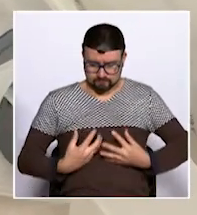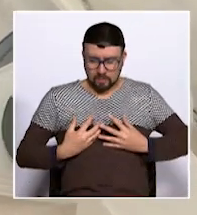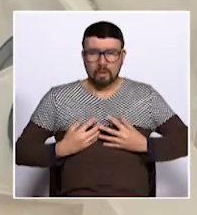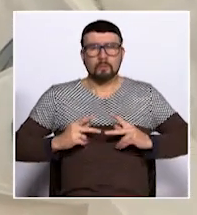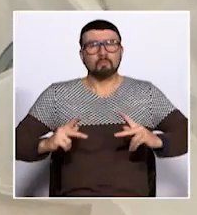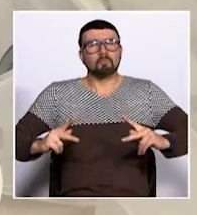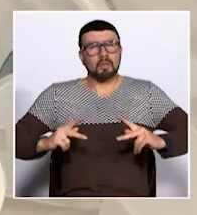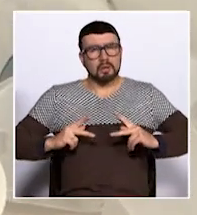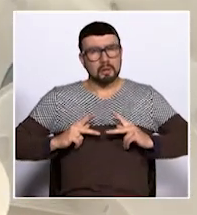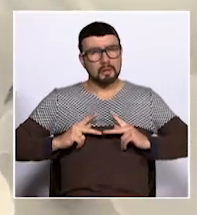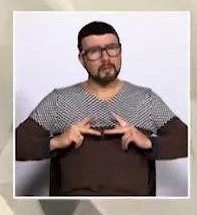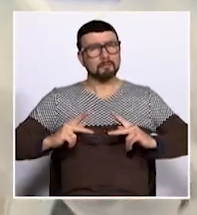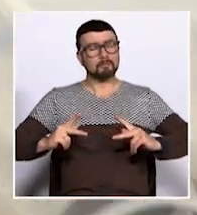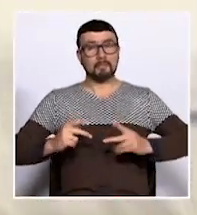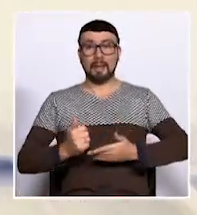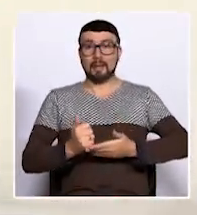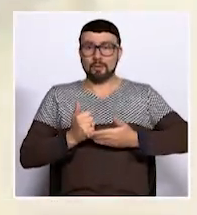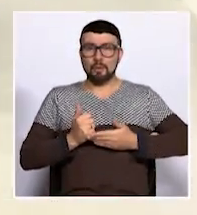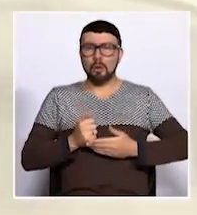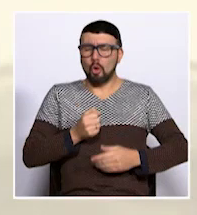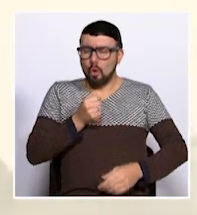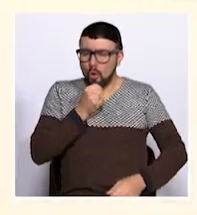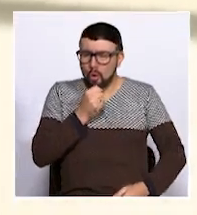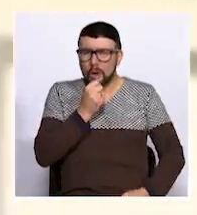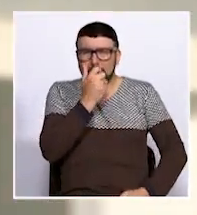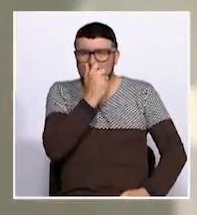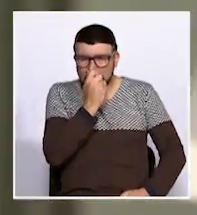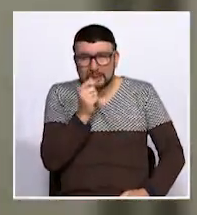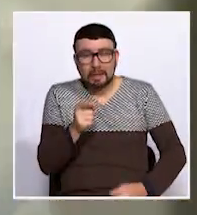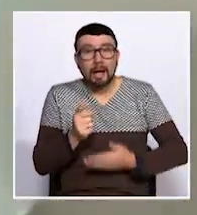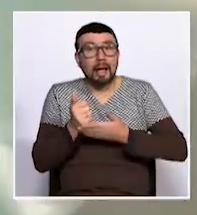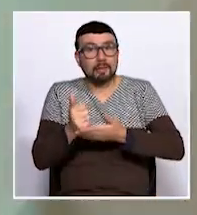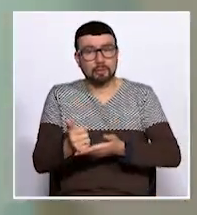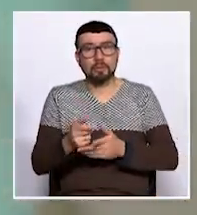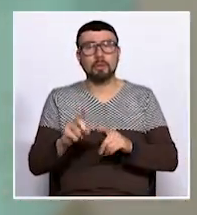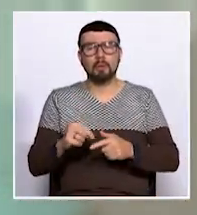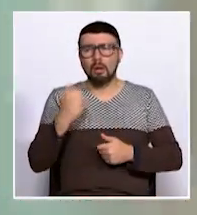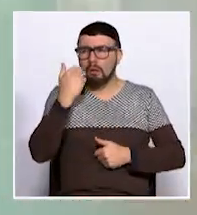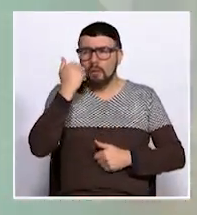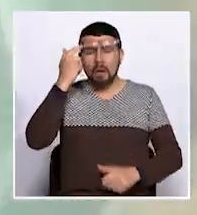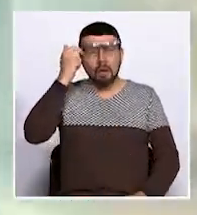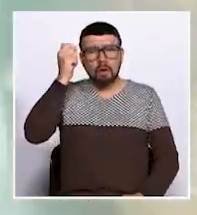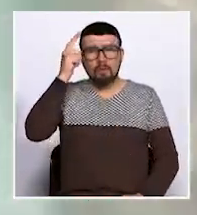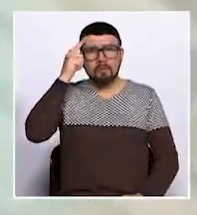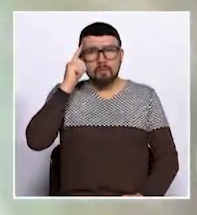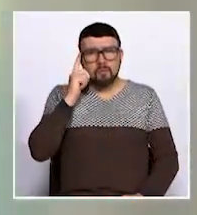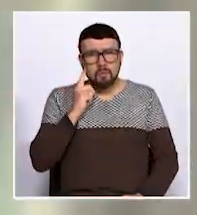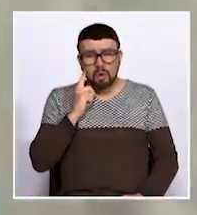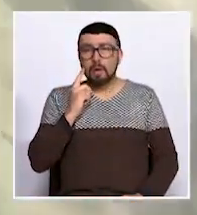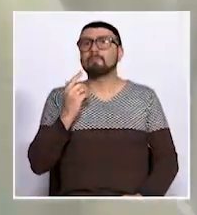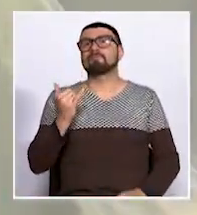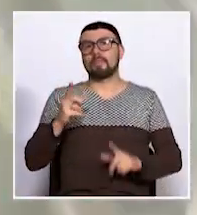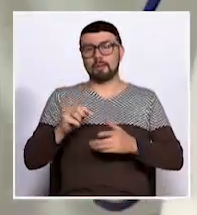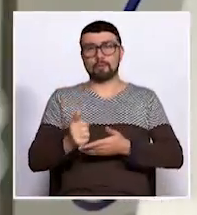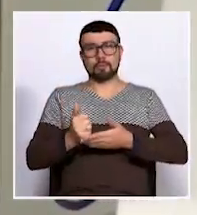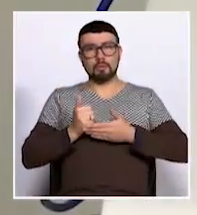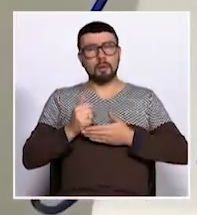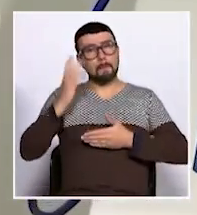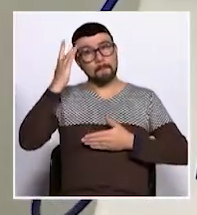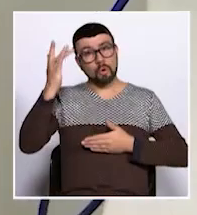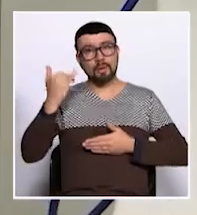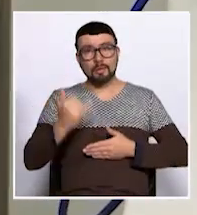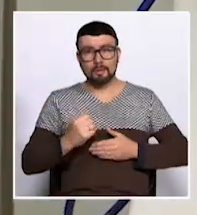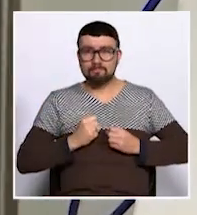bronquitis, gripas, nos ayuda también cuando tenemos estados febriles, ¿cierto? Porque es un